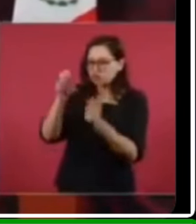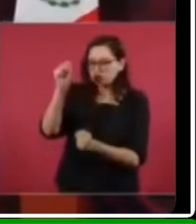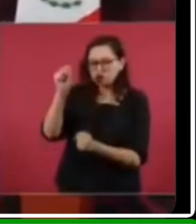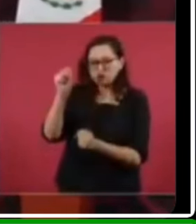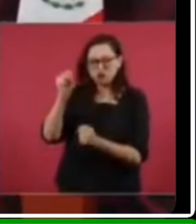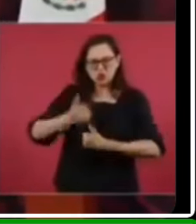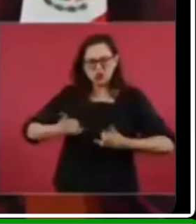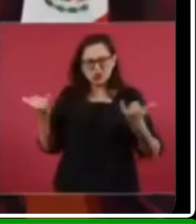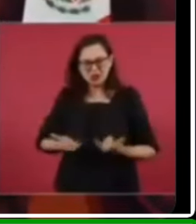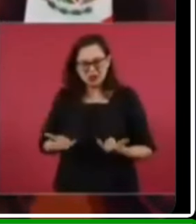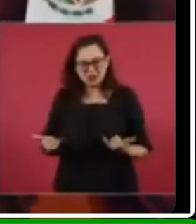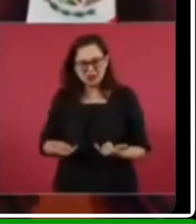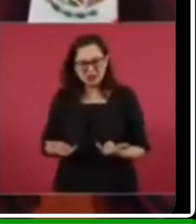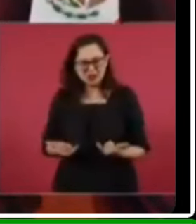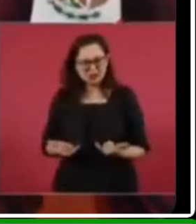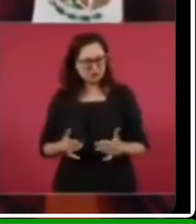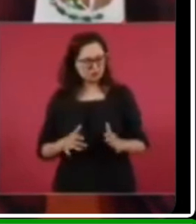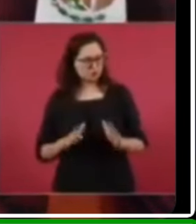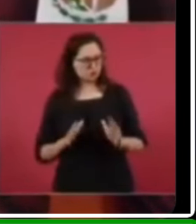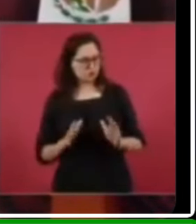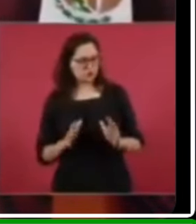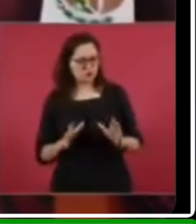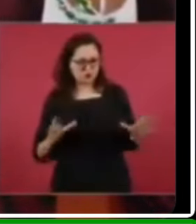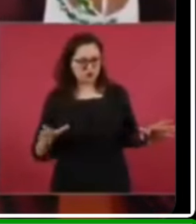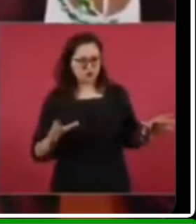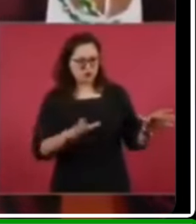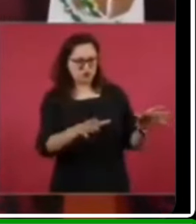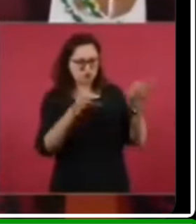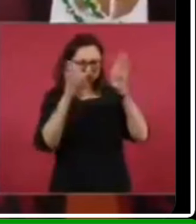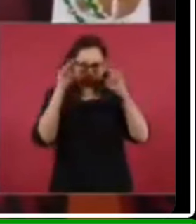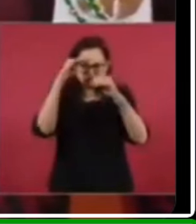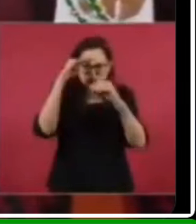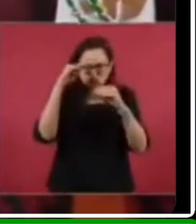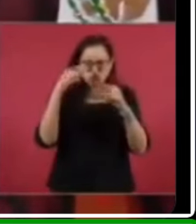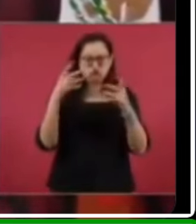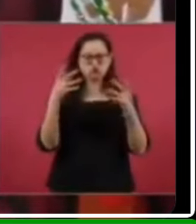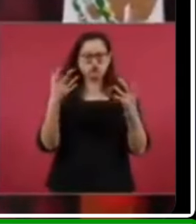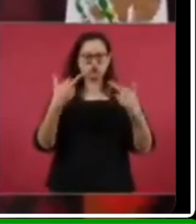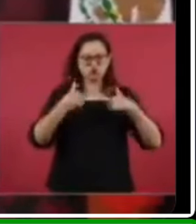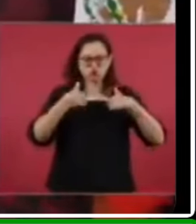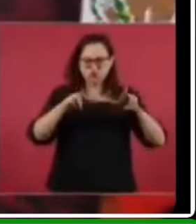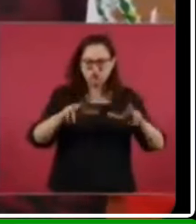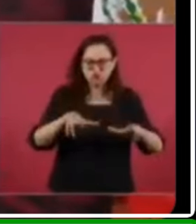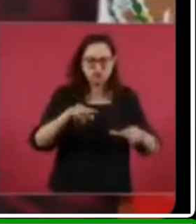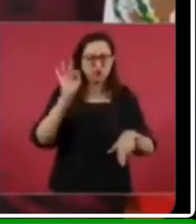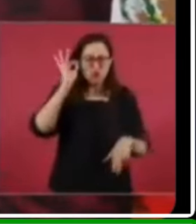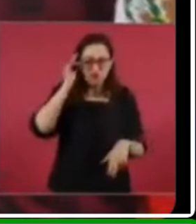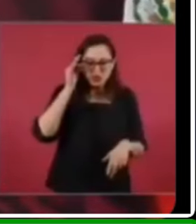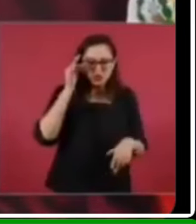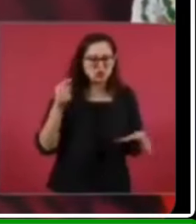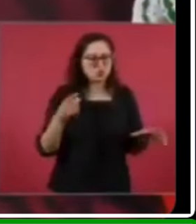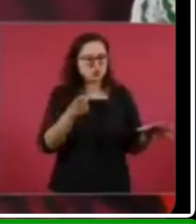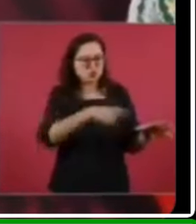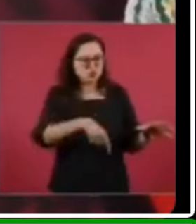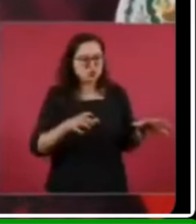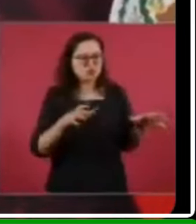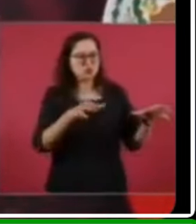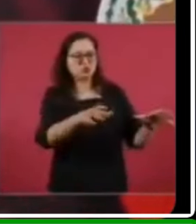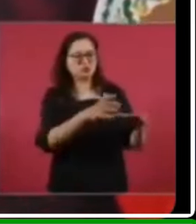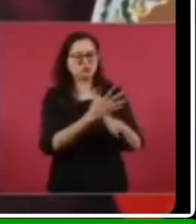Acción Nacional que con mucha pasión defiende al Poder Judicial, defiende a